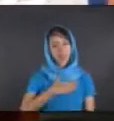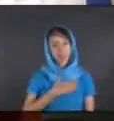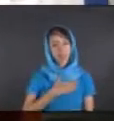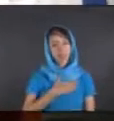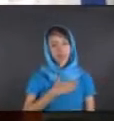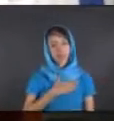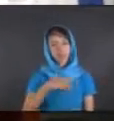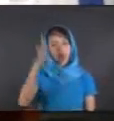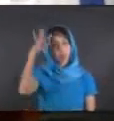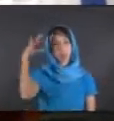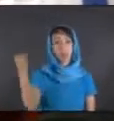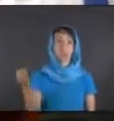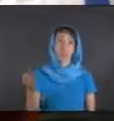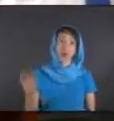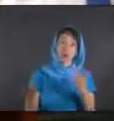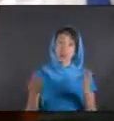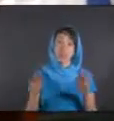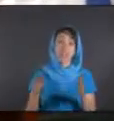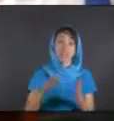y le dijo